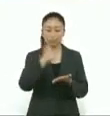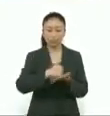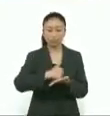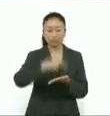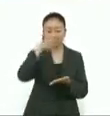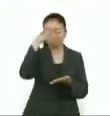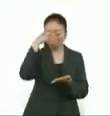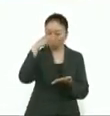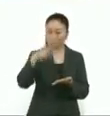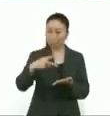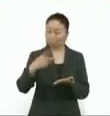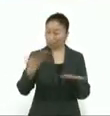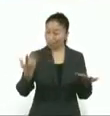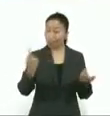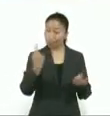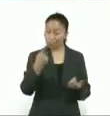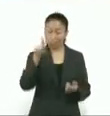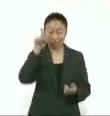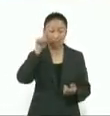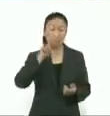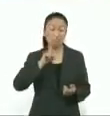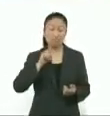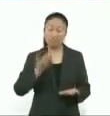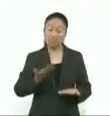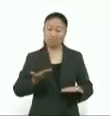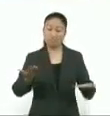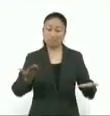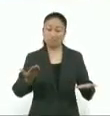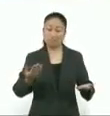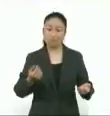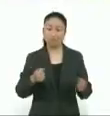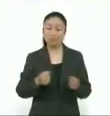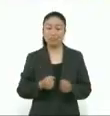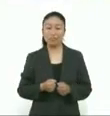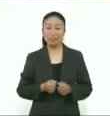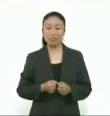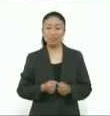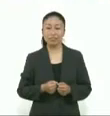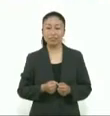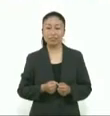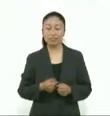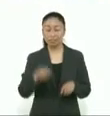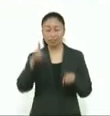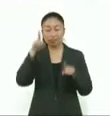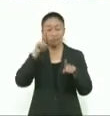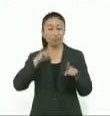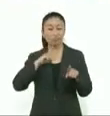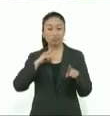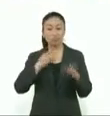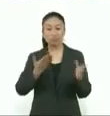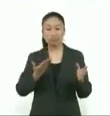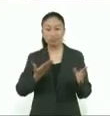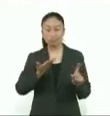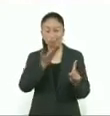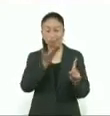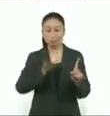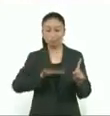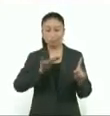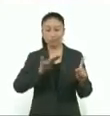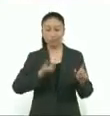de México, que vino a ser la punta de lanza de